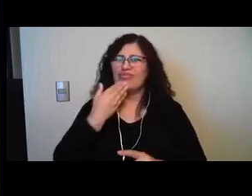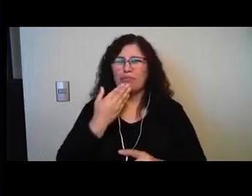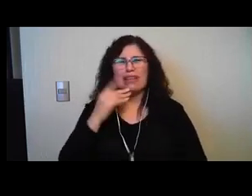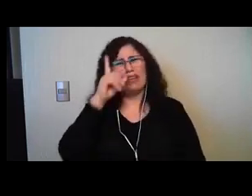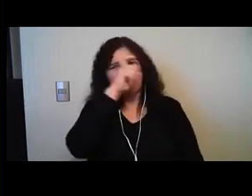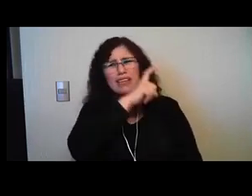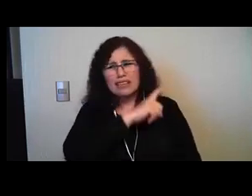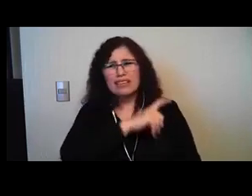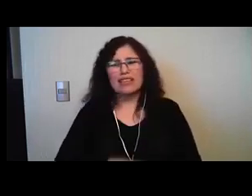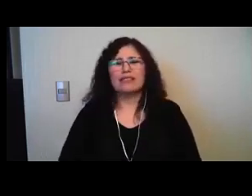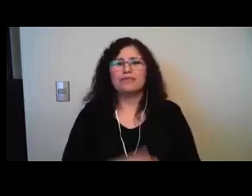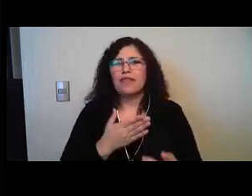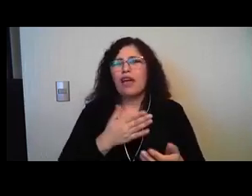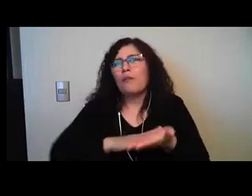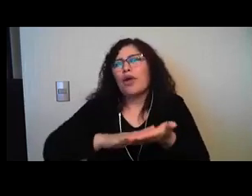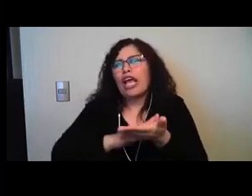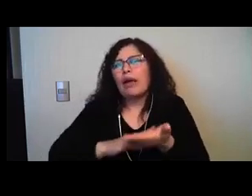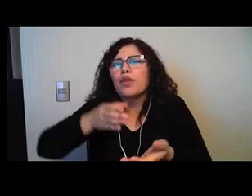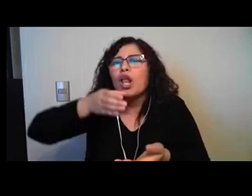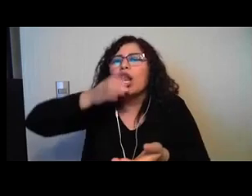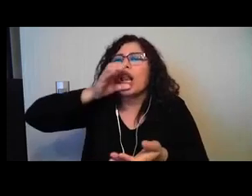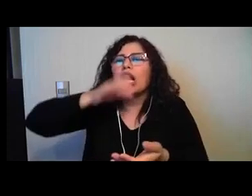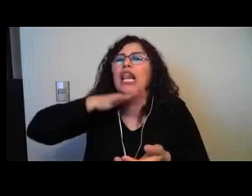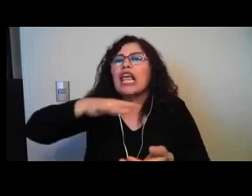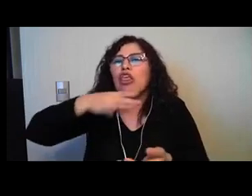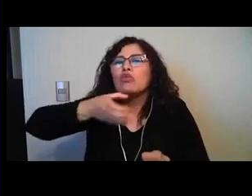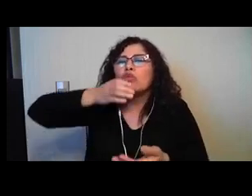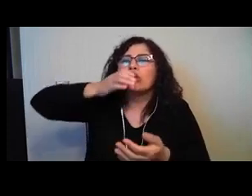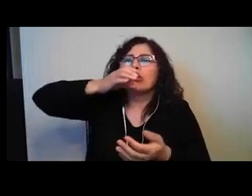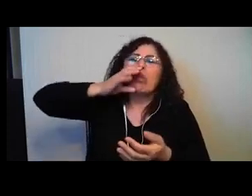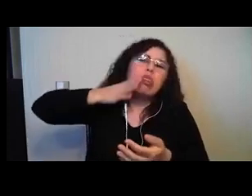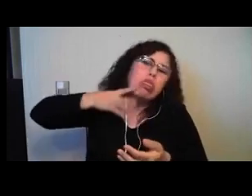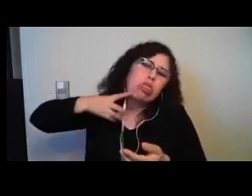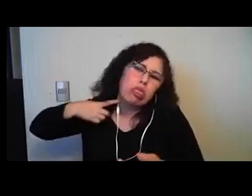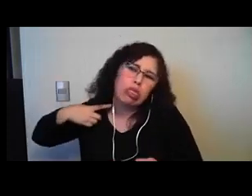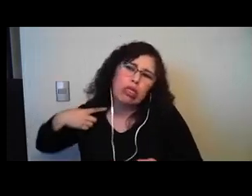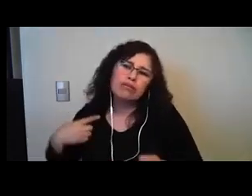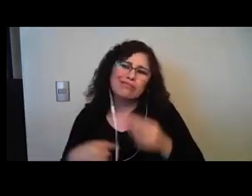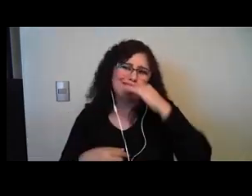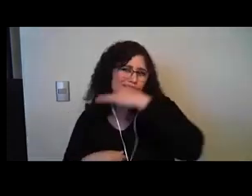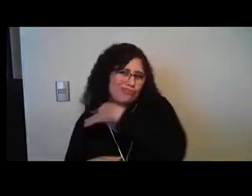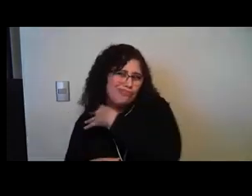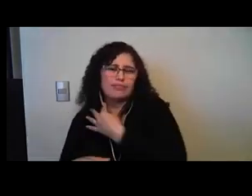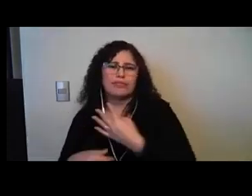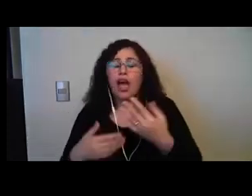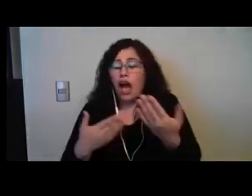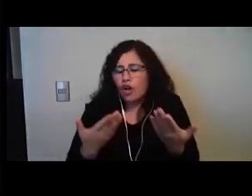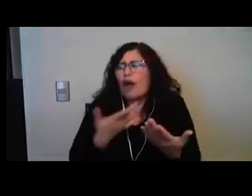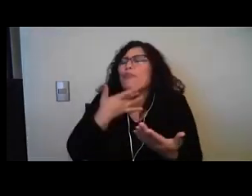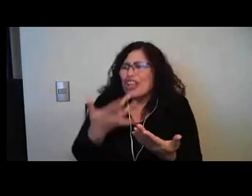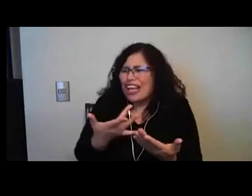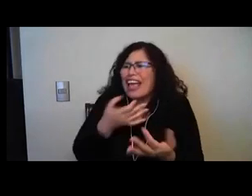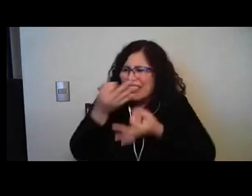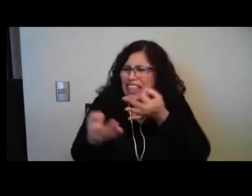¿ya? Llevar líquido a la boca, se les cae la saliva con mucha facilidad, ¿ya? Eh, Ahora, ¿por qué les cuento esto?